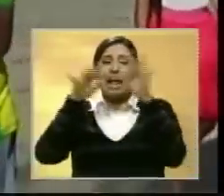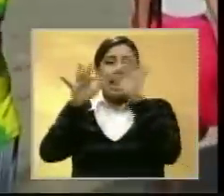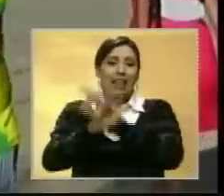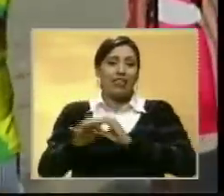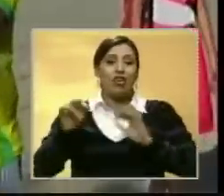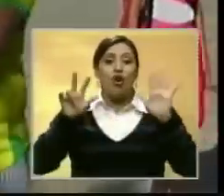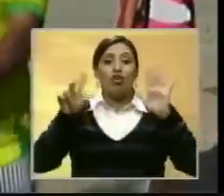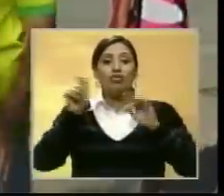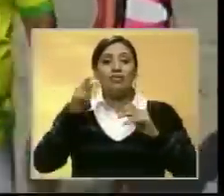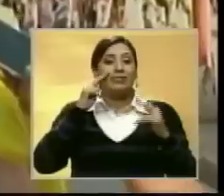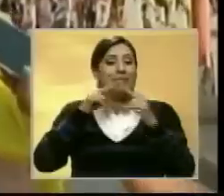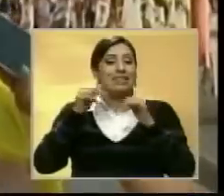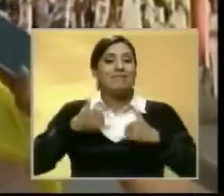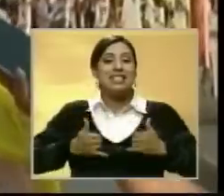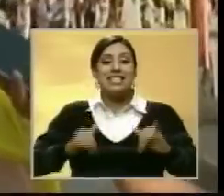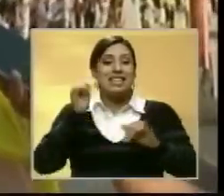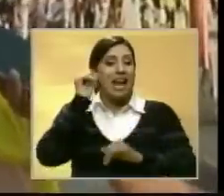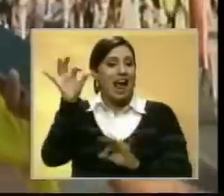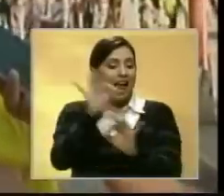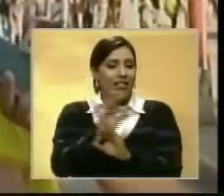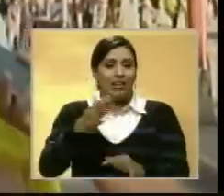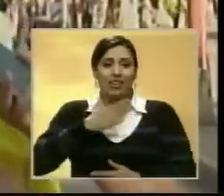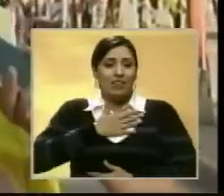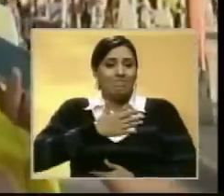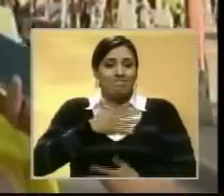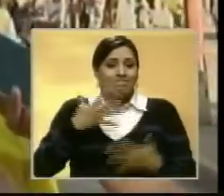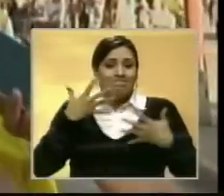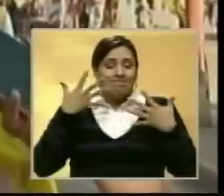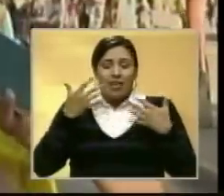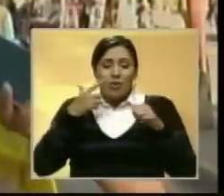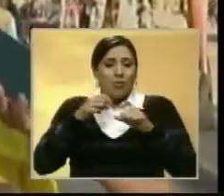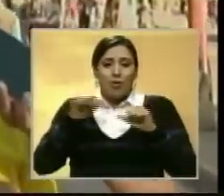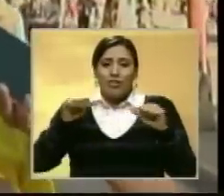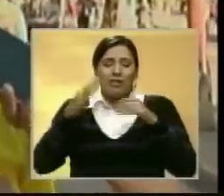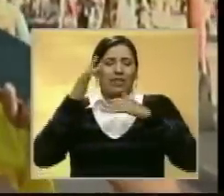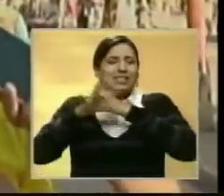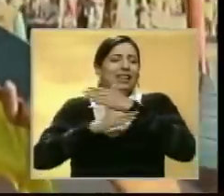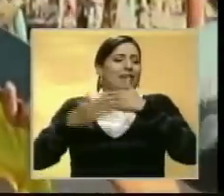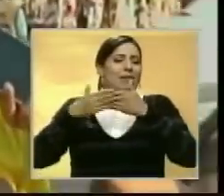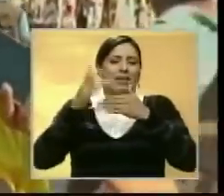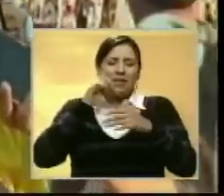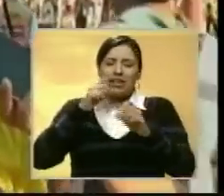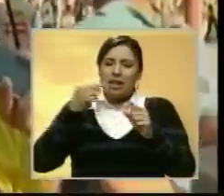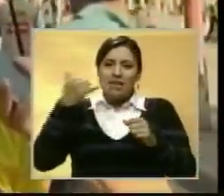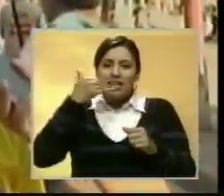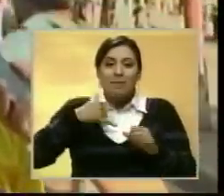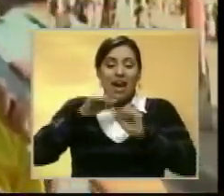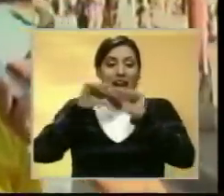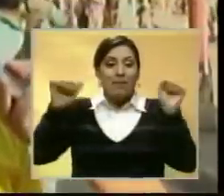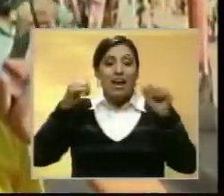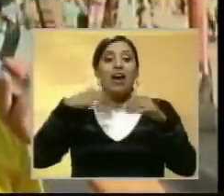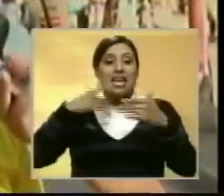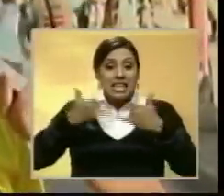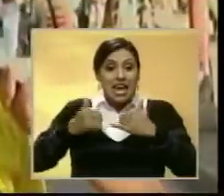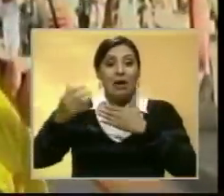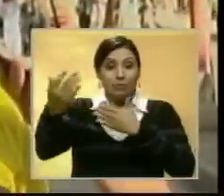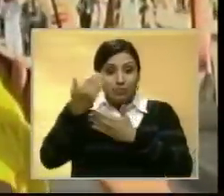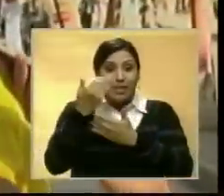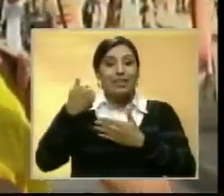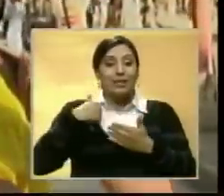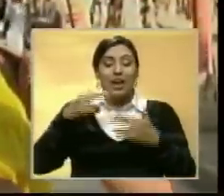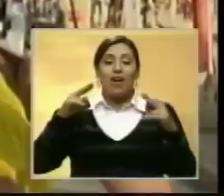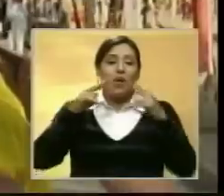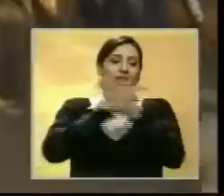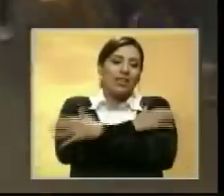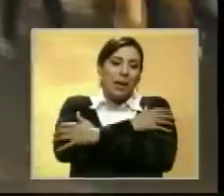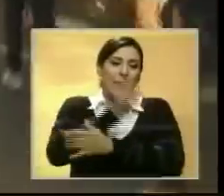Tenía 8 meses que no veía a mi hija y esto fue algo que yo no creía. Eso era una mentira cuando me llamaron esta mañana que ellas podían pasar para acá para yo poderme